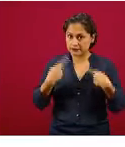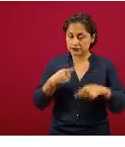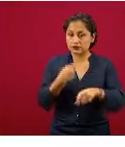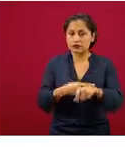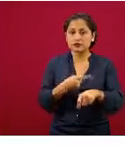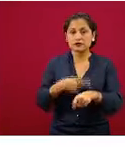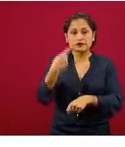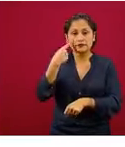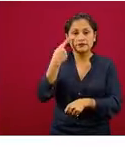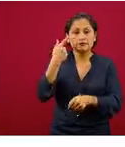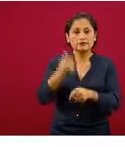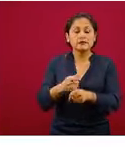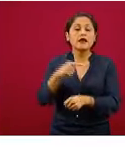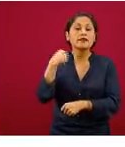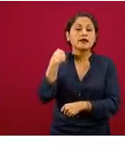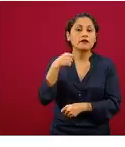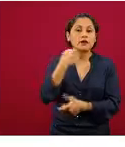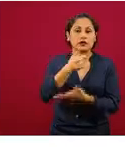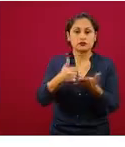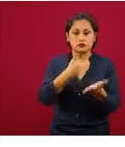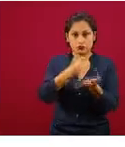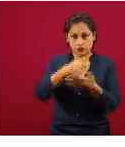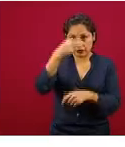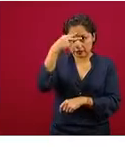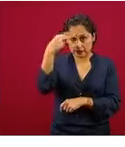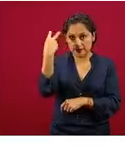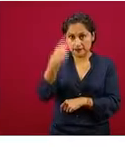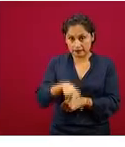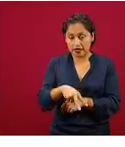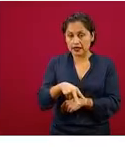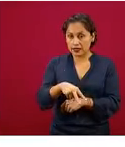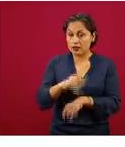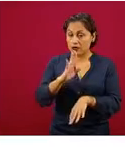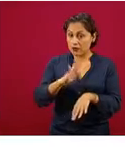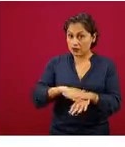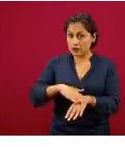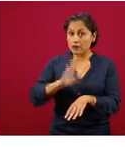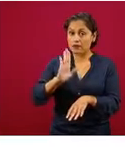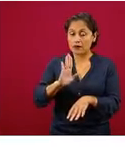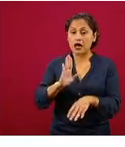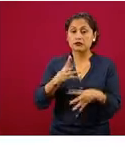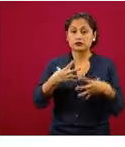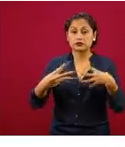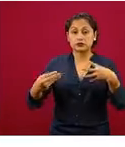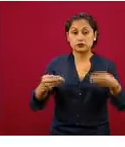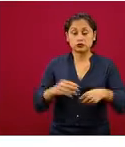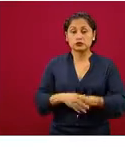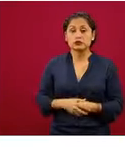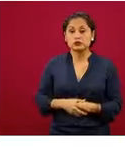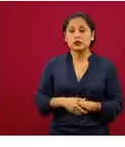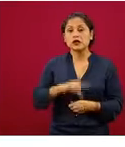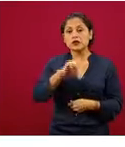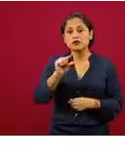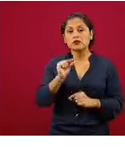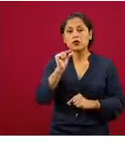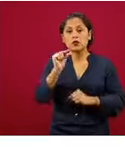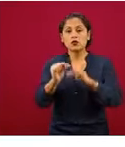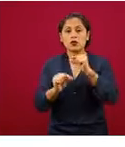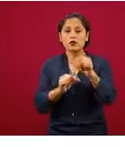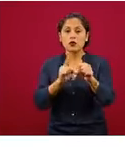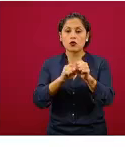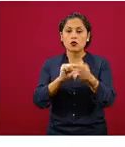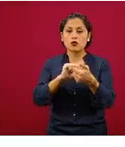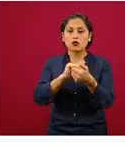ejemplo, Tabasco y la Ciudad de México con estas mayores cargas, y luego vamos viendo gradientes